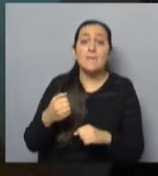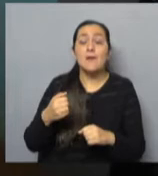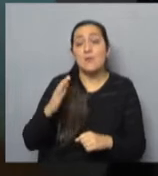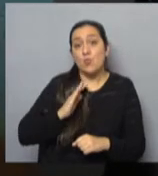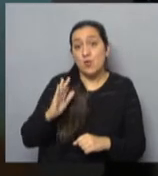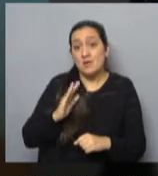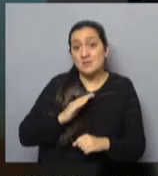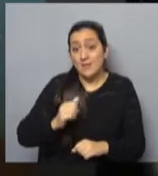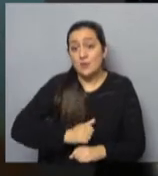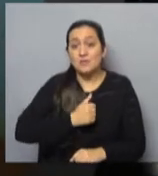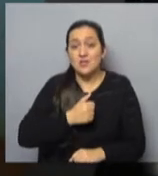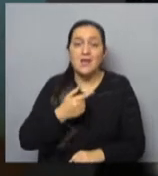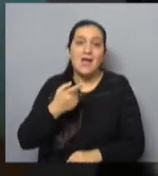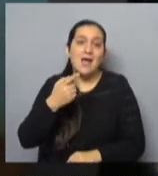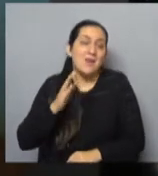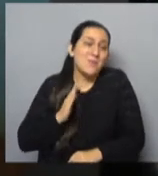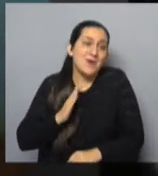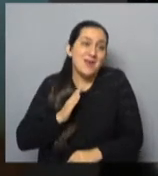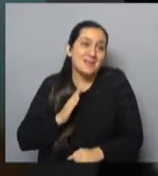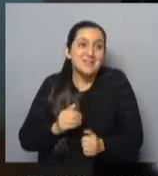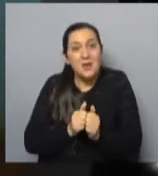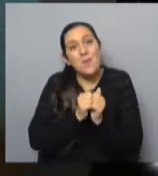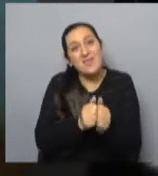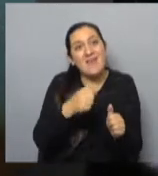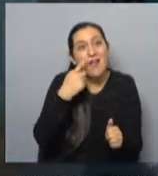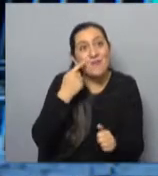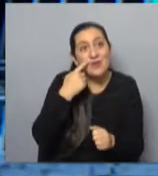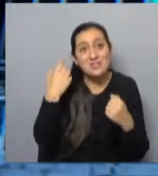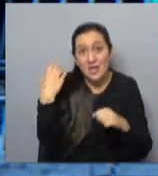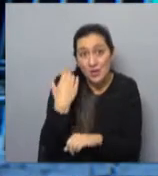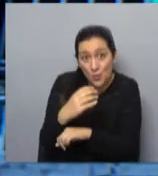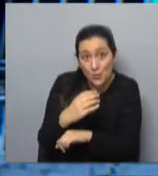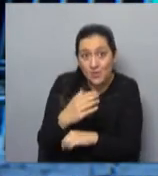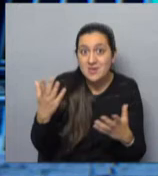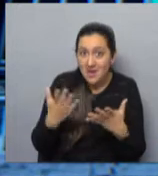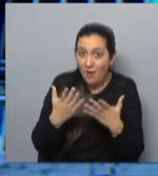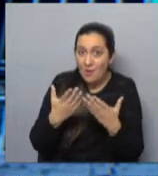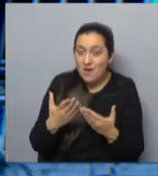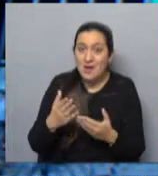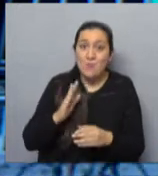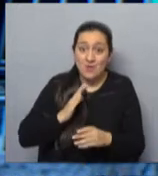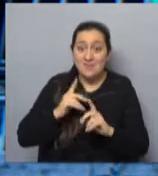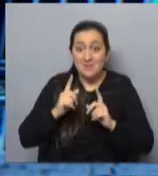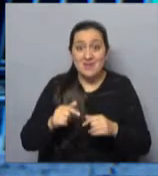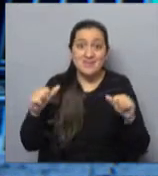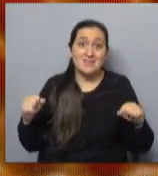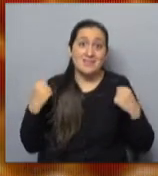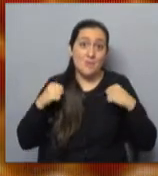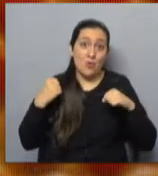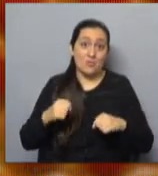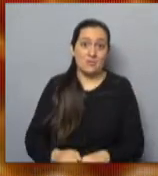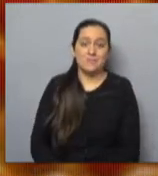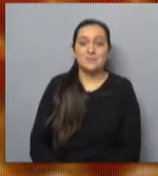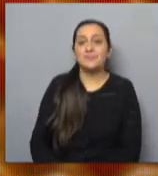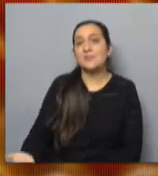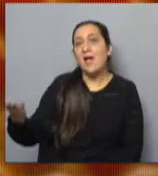esas mujeres que venían acompañando a los varones y que realmente fue una explosión explica meza eso que me estaba diciendo me pareció súper interesante y que